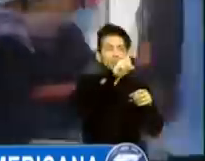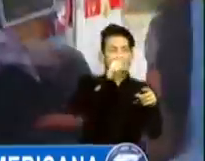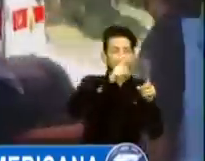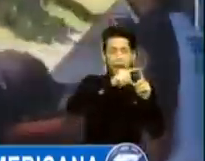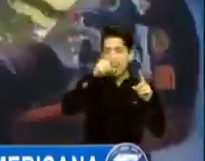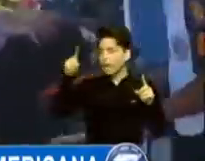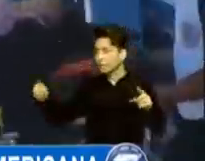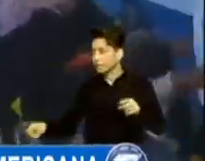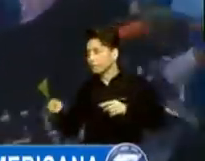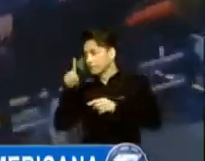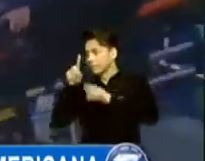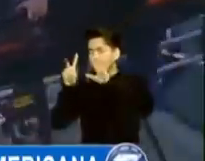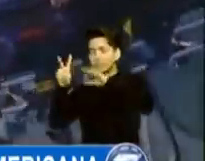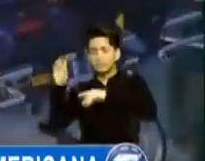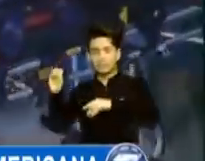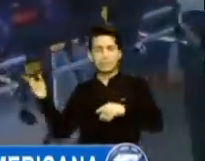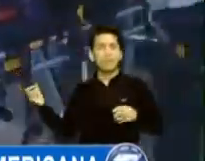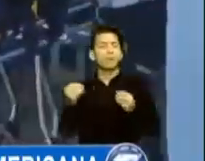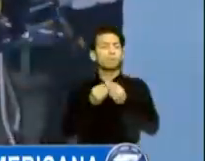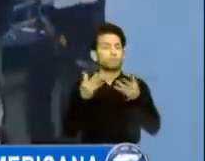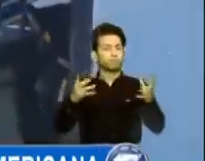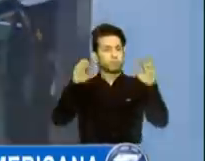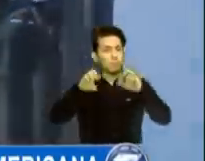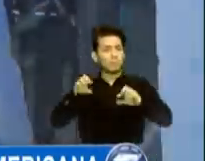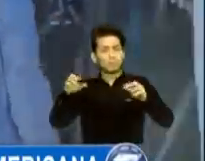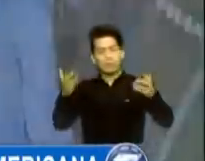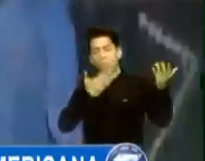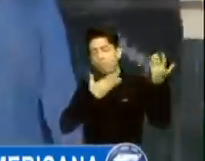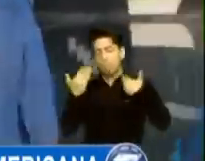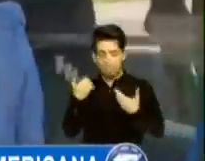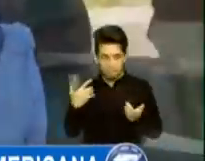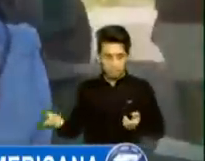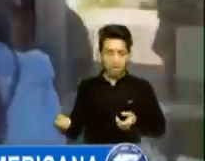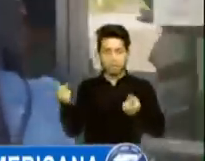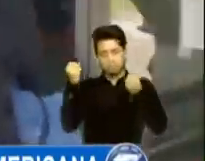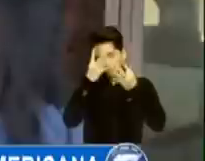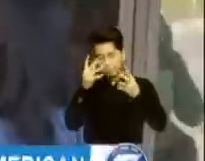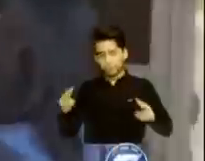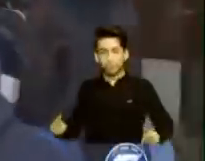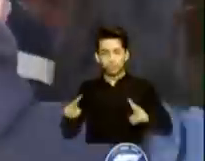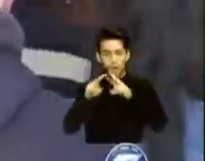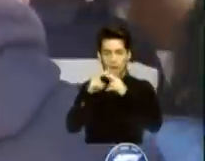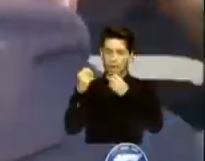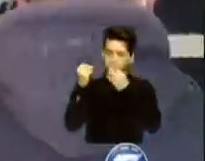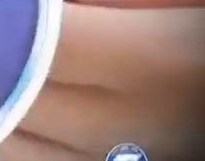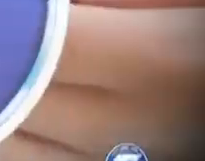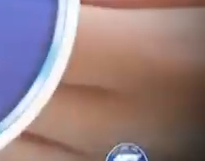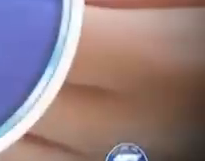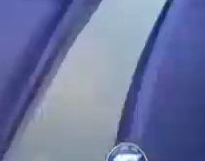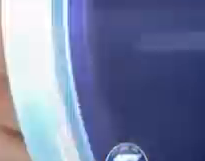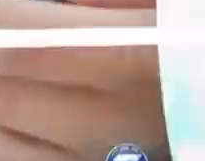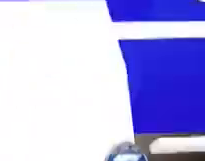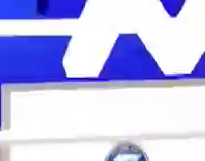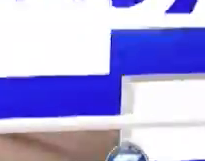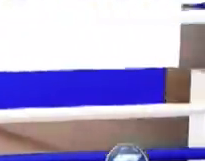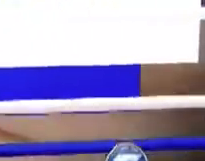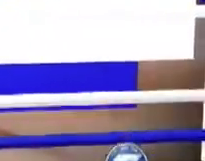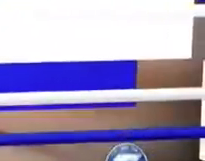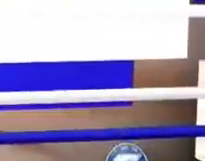170, dejando a varias personas heridas. Desde la tierra del paisaje Sololá, reporta Mario Guzmán.